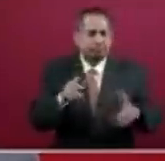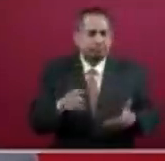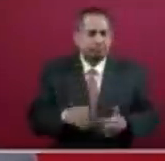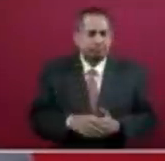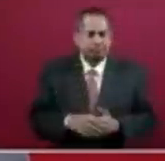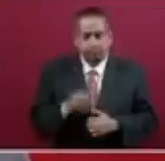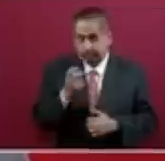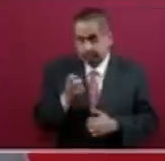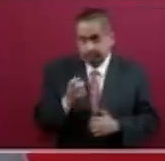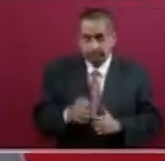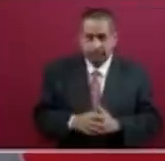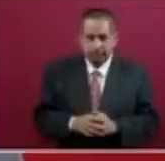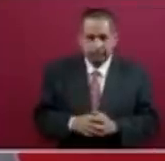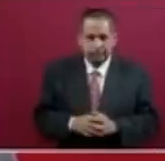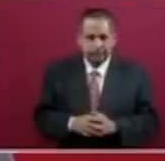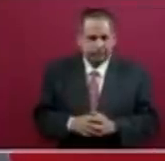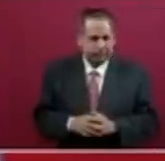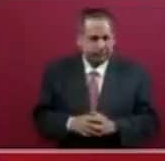Entonces, por eso es